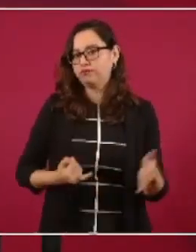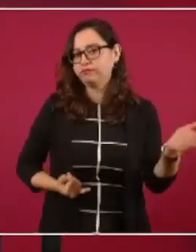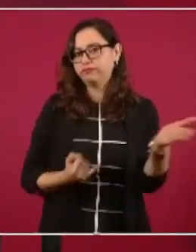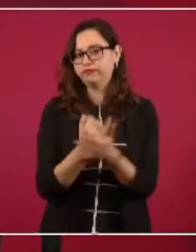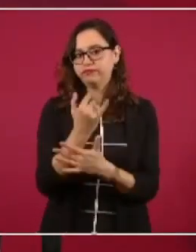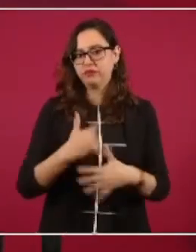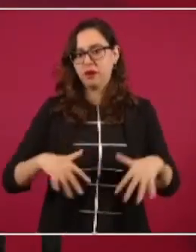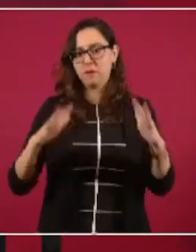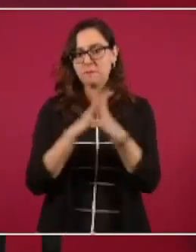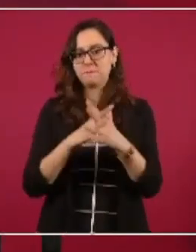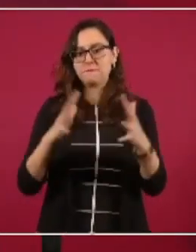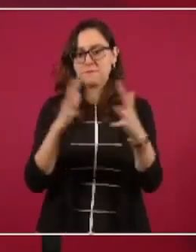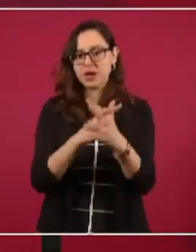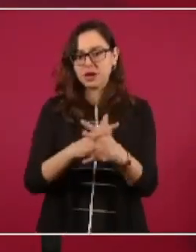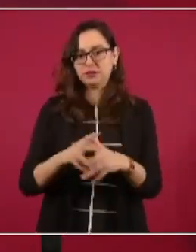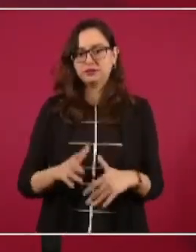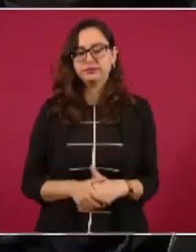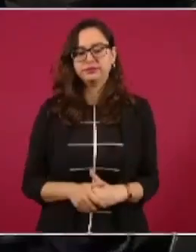Señor Entonces,